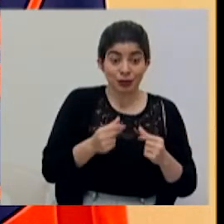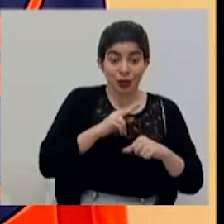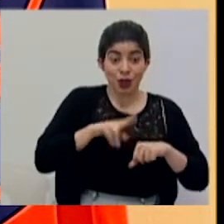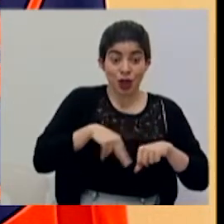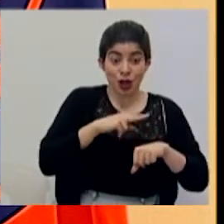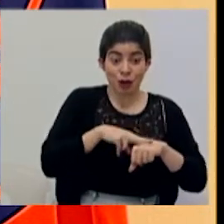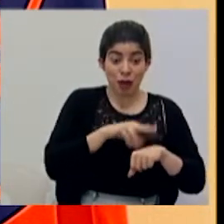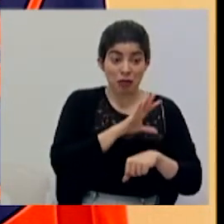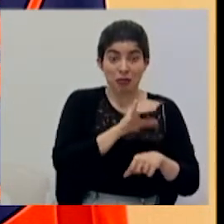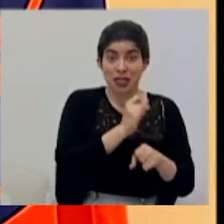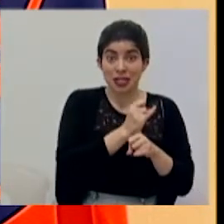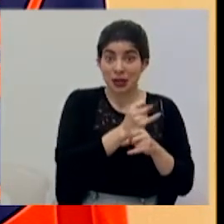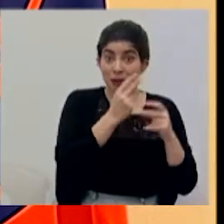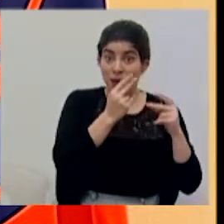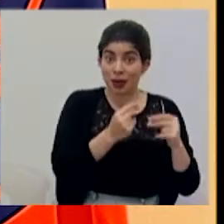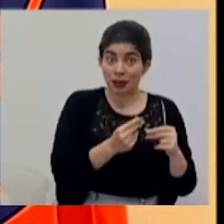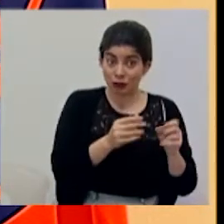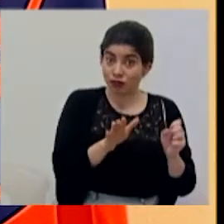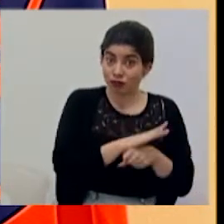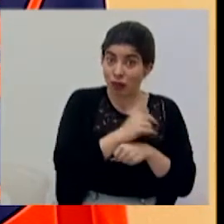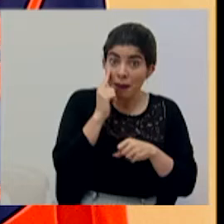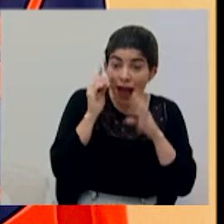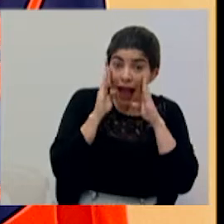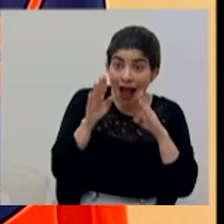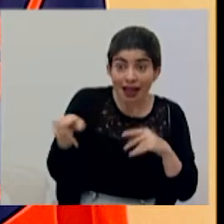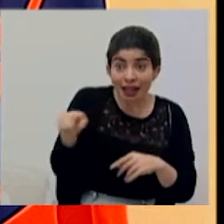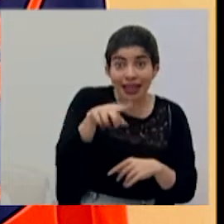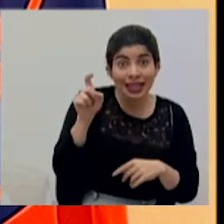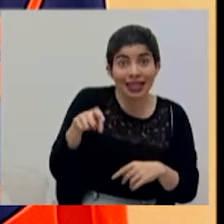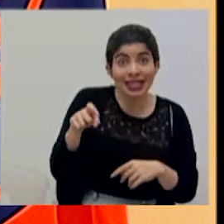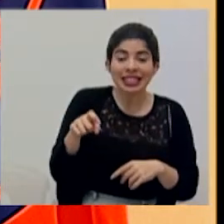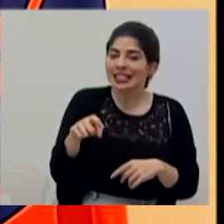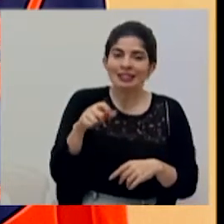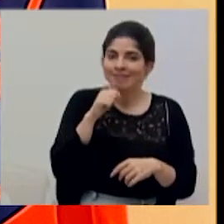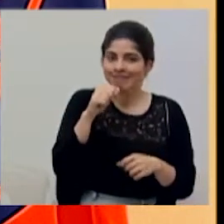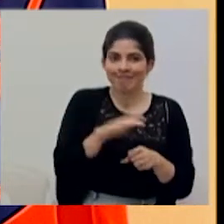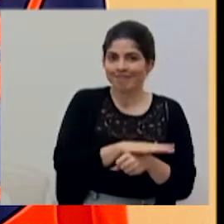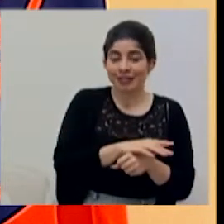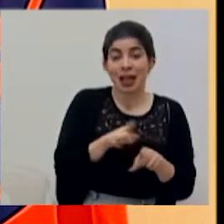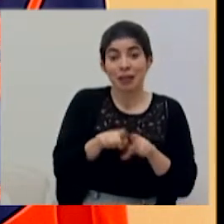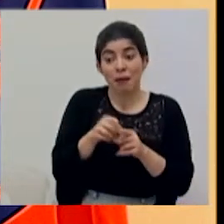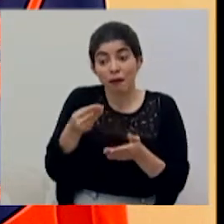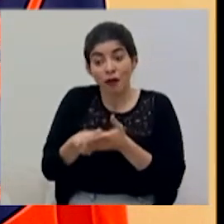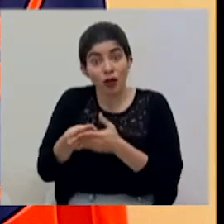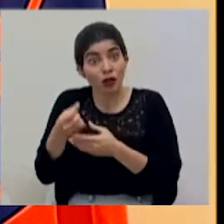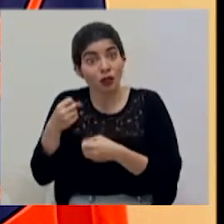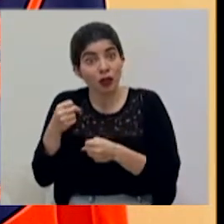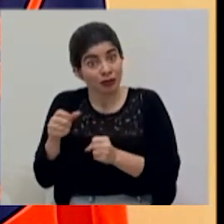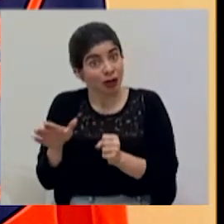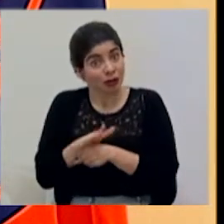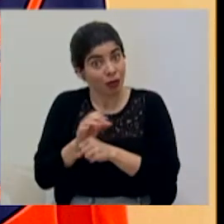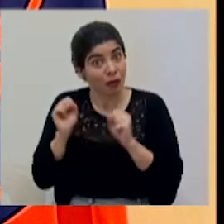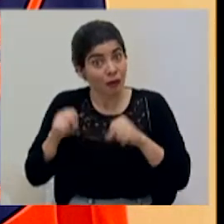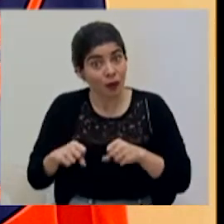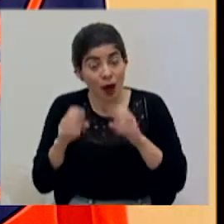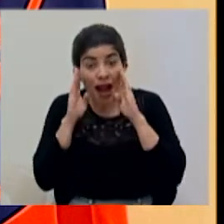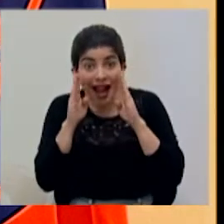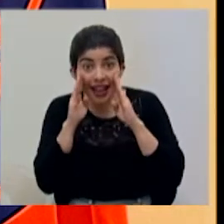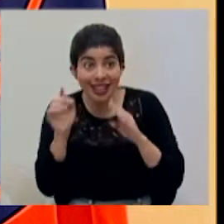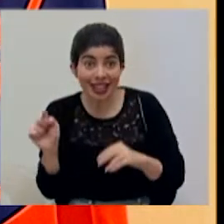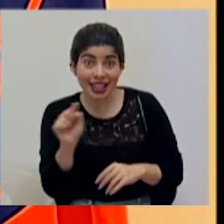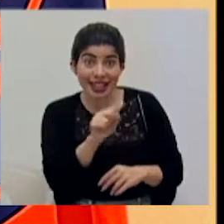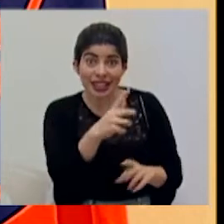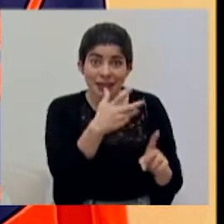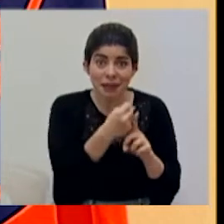las instituciones poder atender estas necesidades. Tampoco con los recursos municipales se puede lograr atender todos